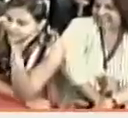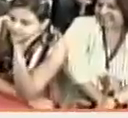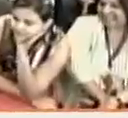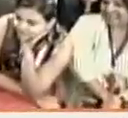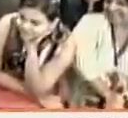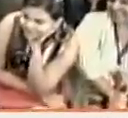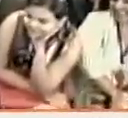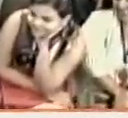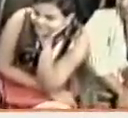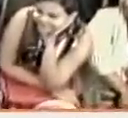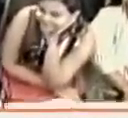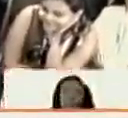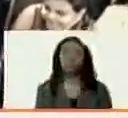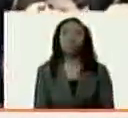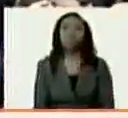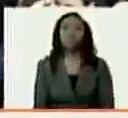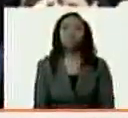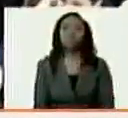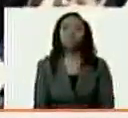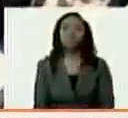Un tibio debe estar ahí manejando.